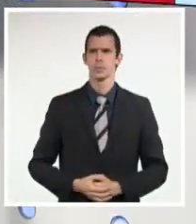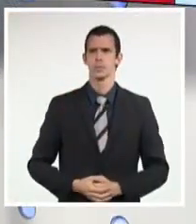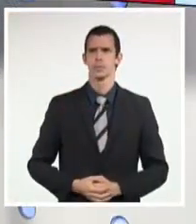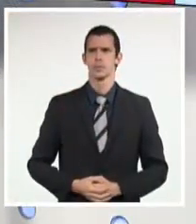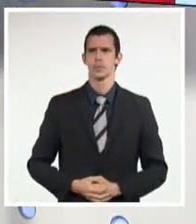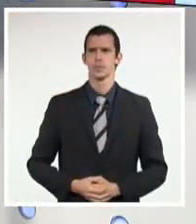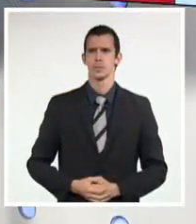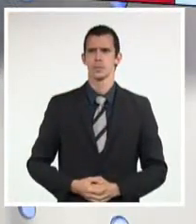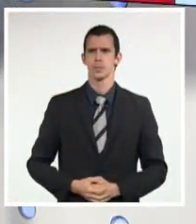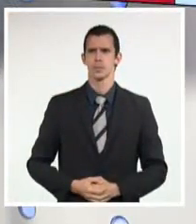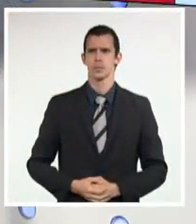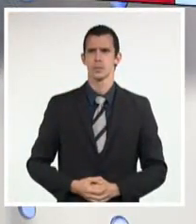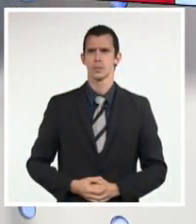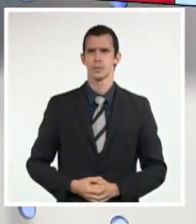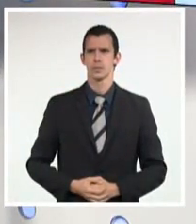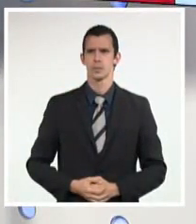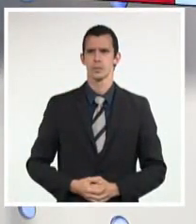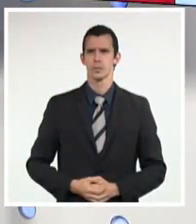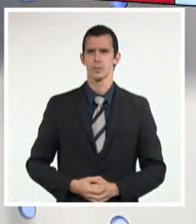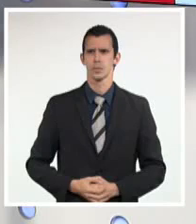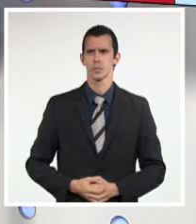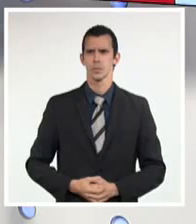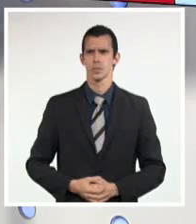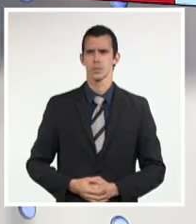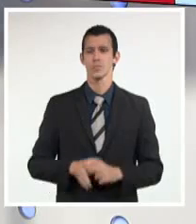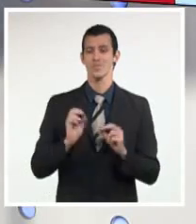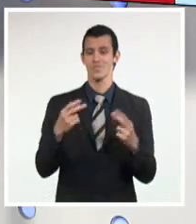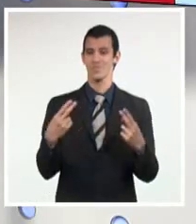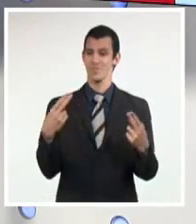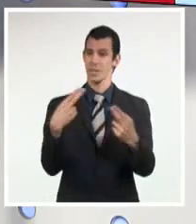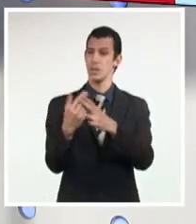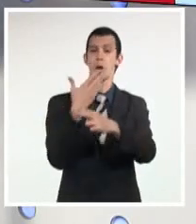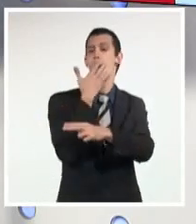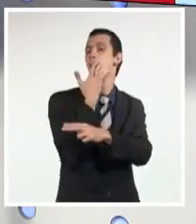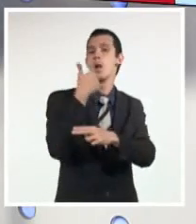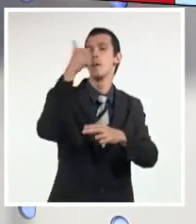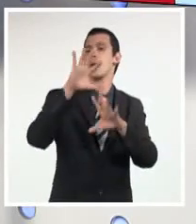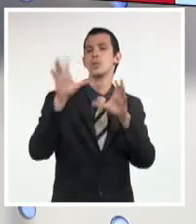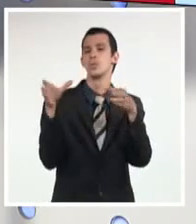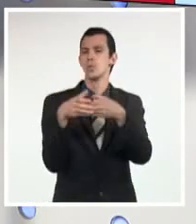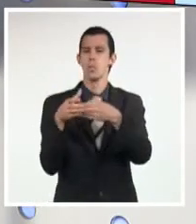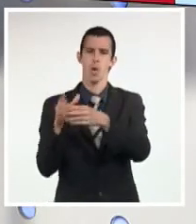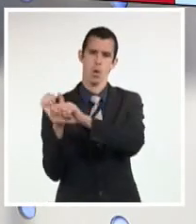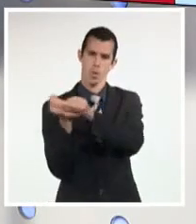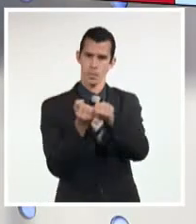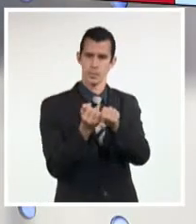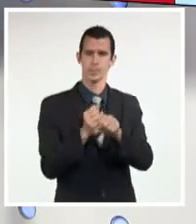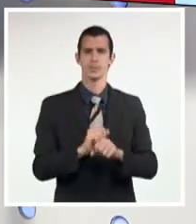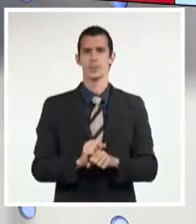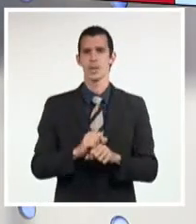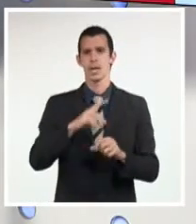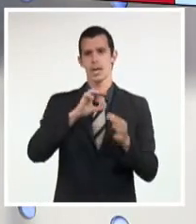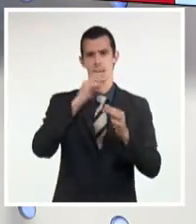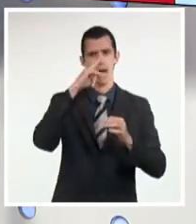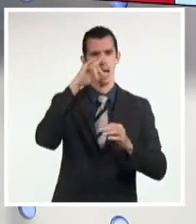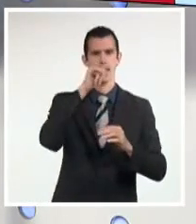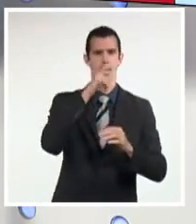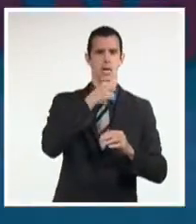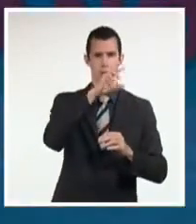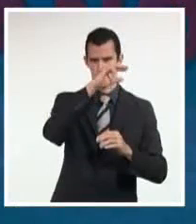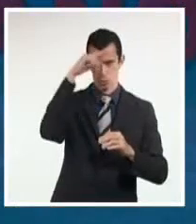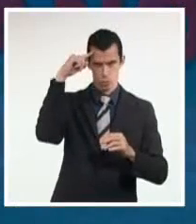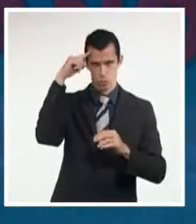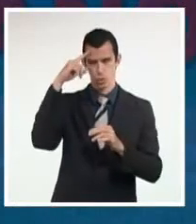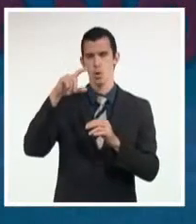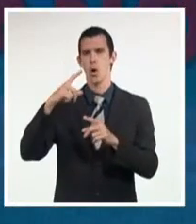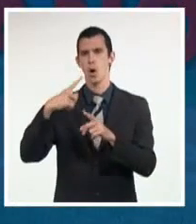y retomando el torneo élite mañana darán inicio la tercera series el líder ganadero se enfrentará a cafetaleros como local en el estadio José